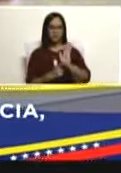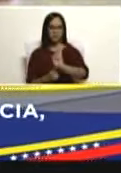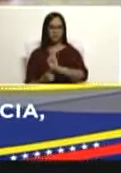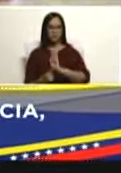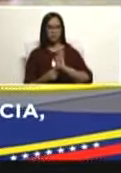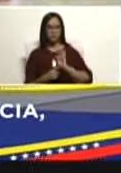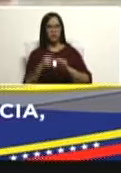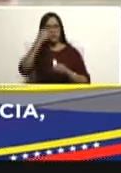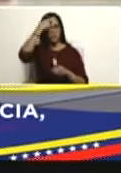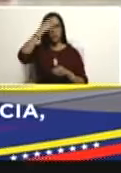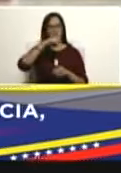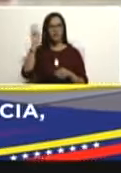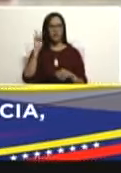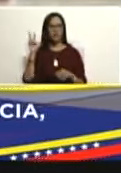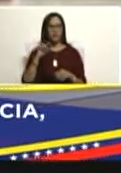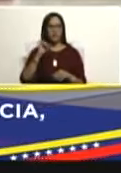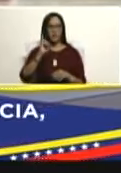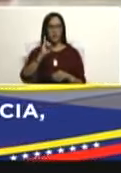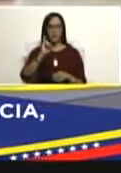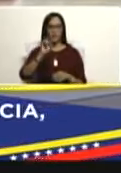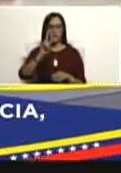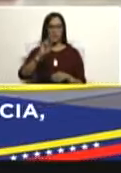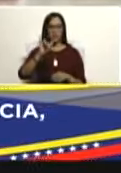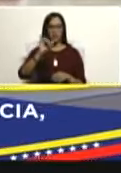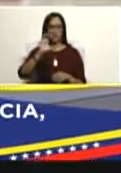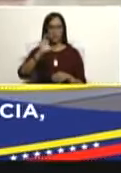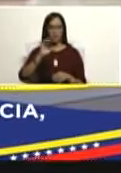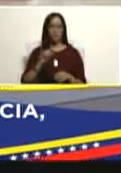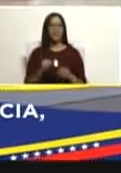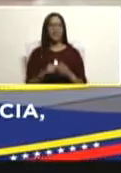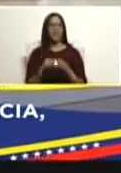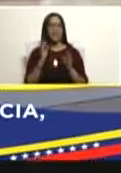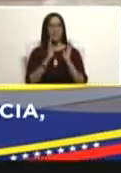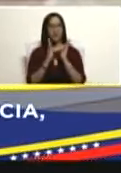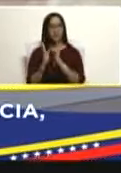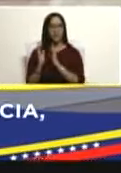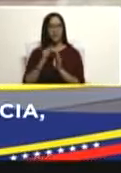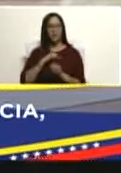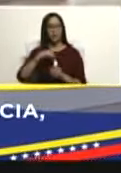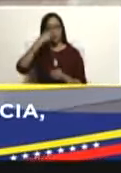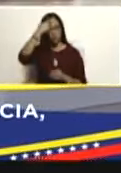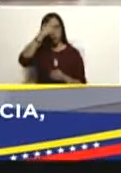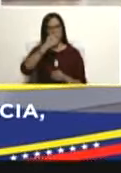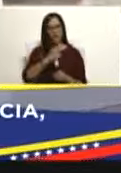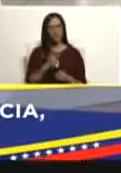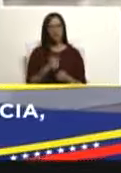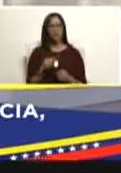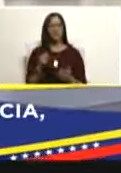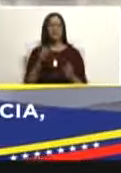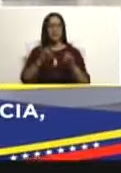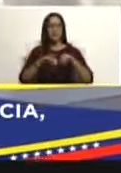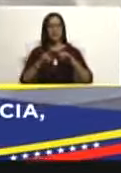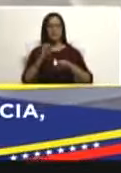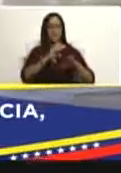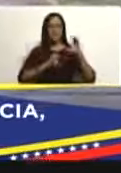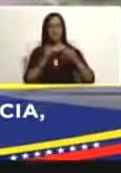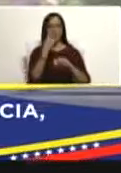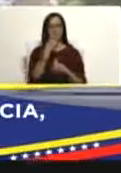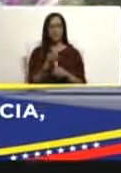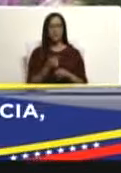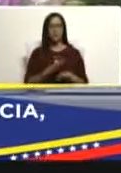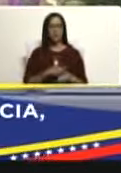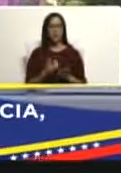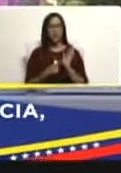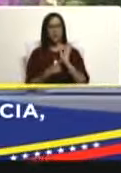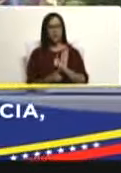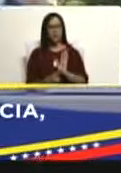exhibición del pueblo venezolano en el IBIC, en la Biblioteca Marcel Roche, para que nuestro pueblo, para que el semillero científico lo visite. ¿Y por qué lo